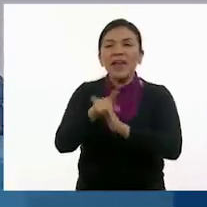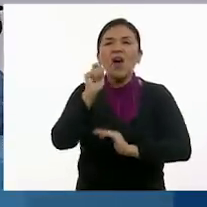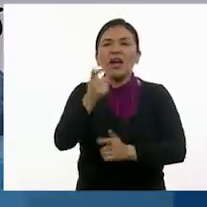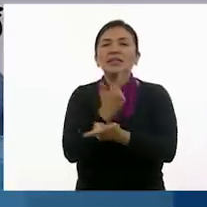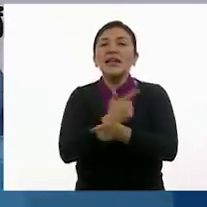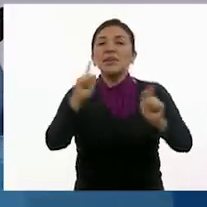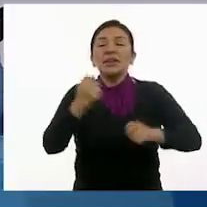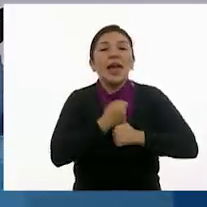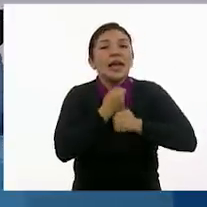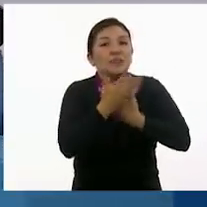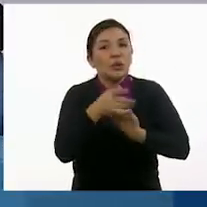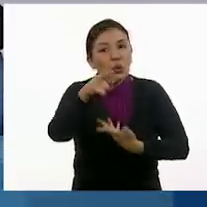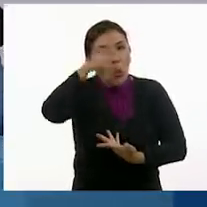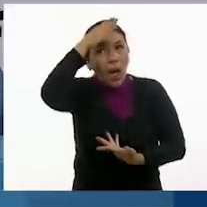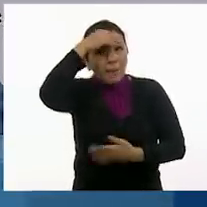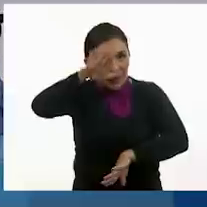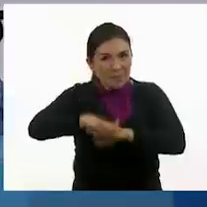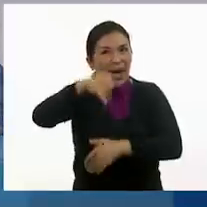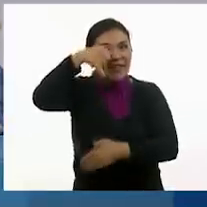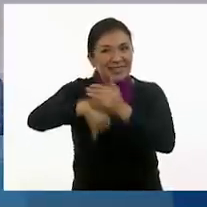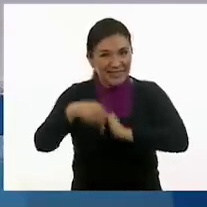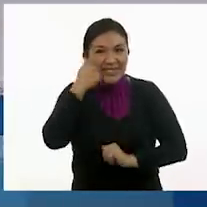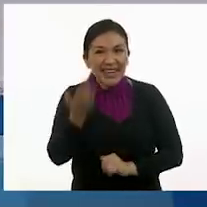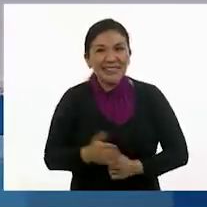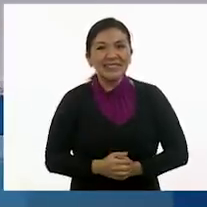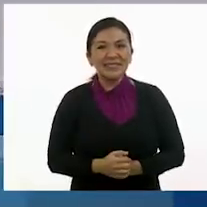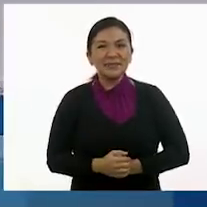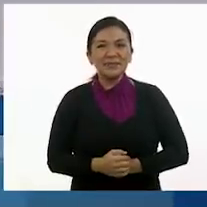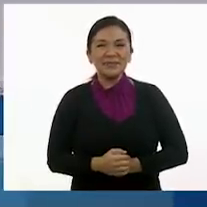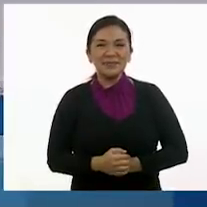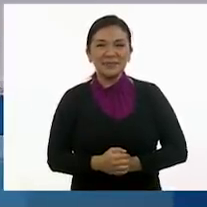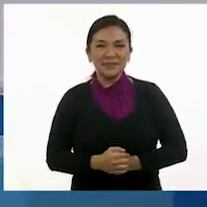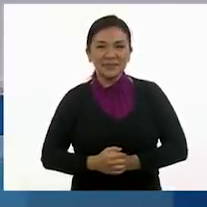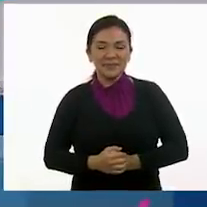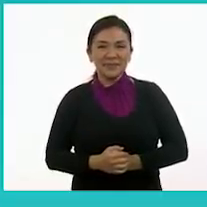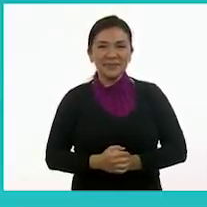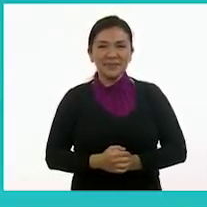libertad de expresión para aprender un poco más? Sí, muy bien. Pues vamos con el video.